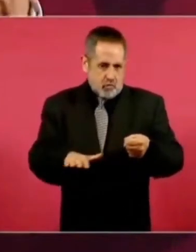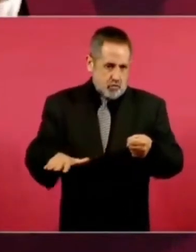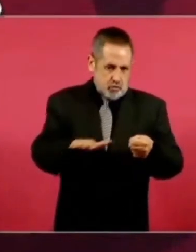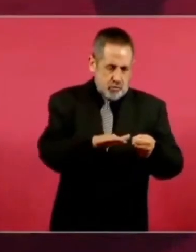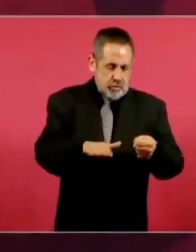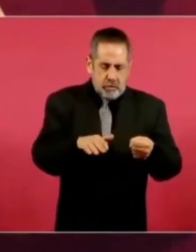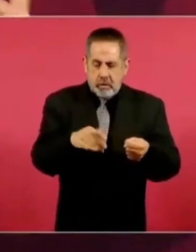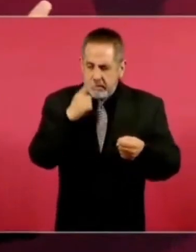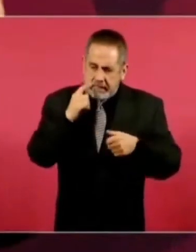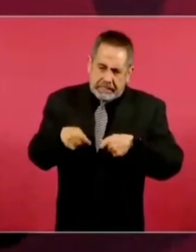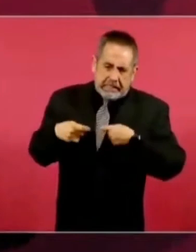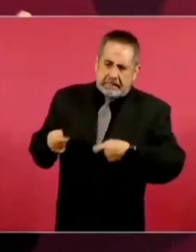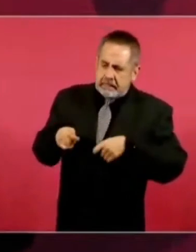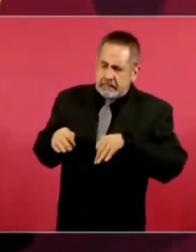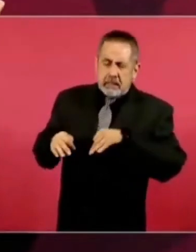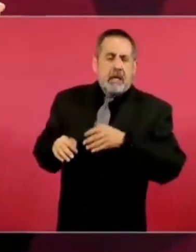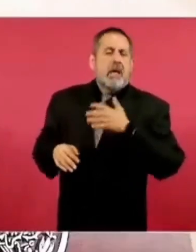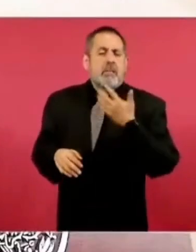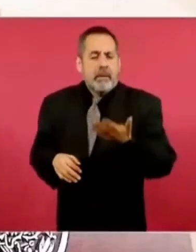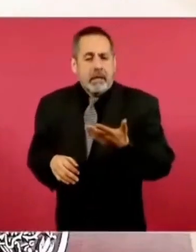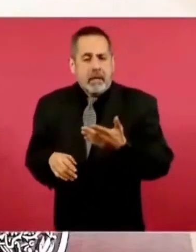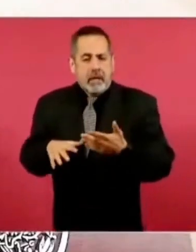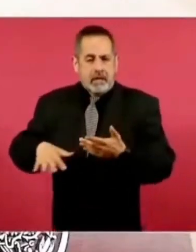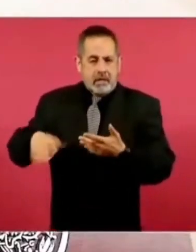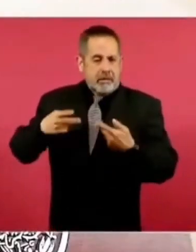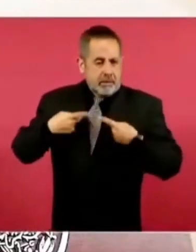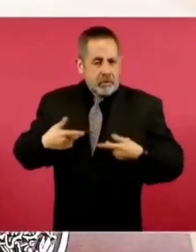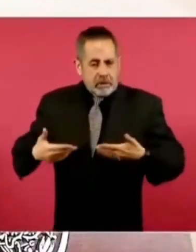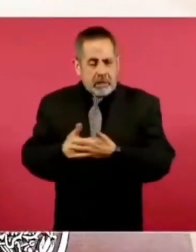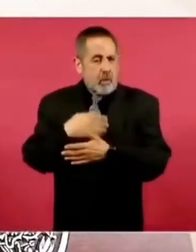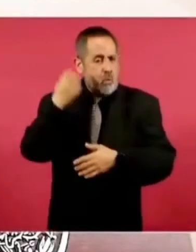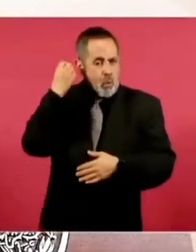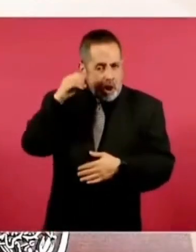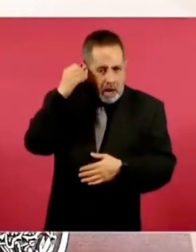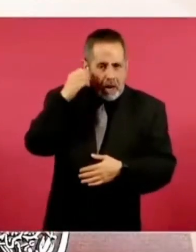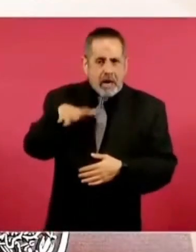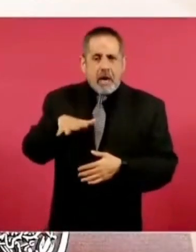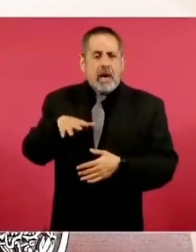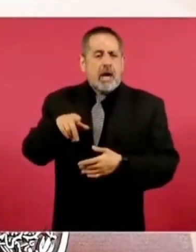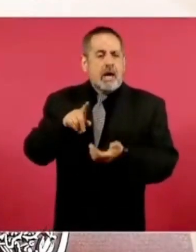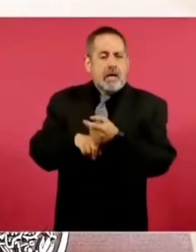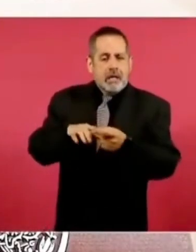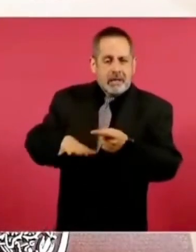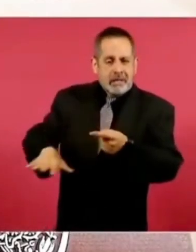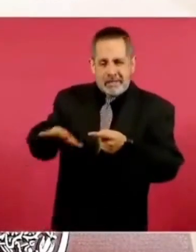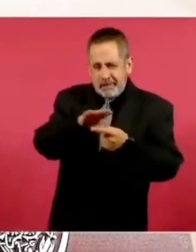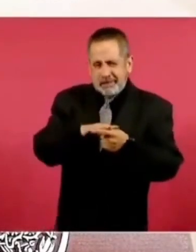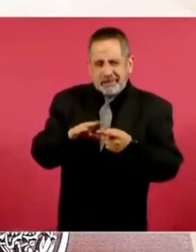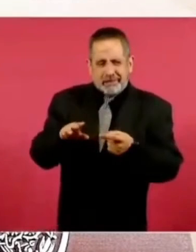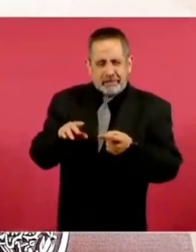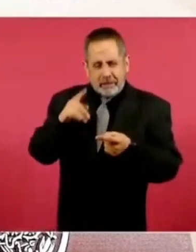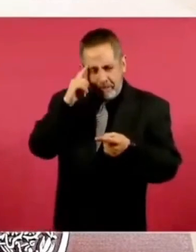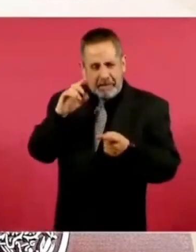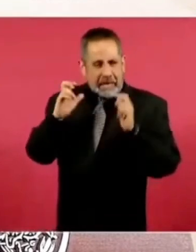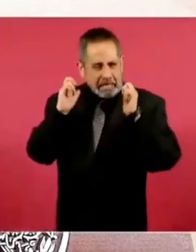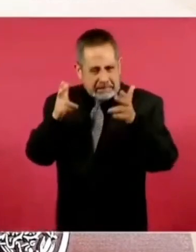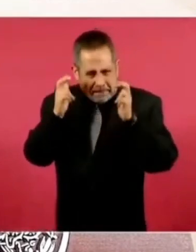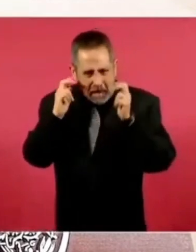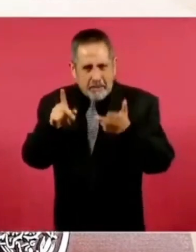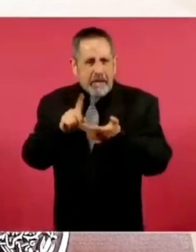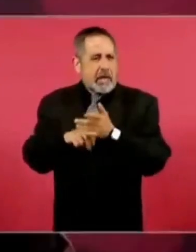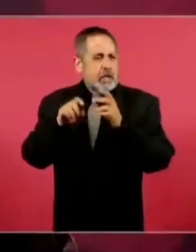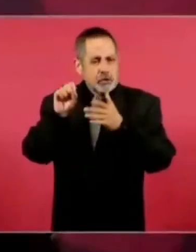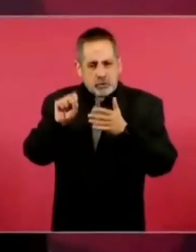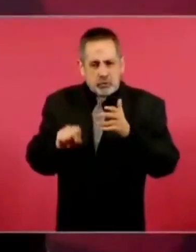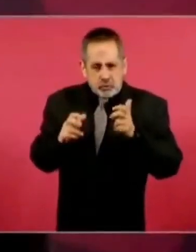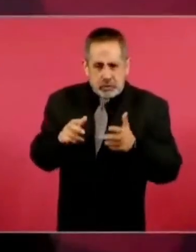es para los oaxaqueños, para los ismeños, para la gente de Chiapas, del